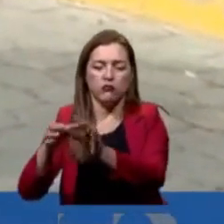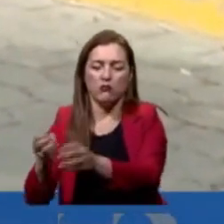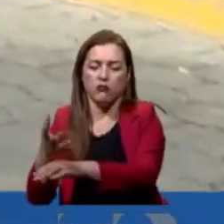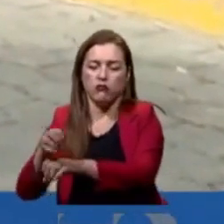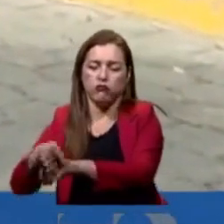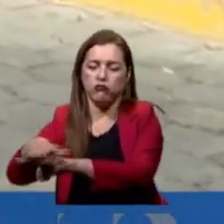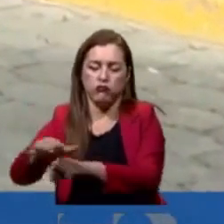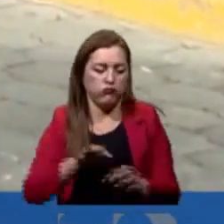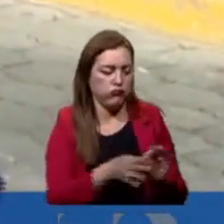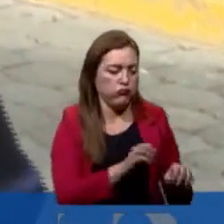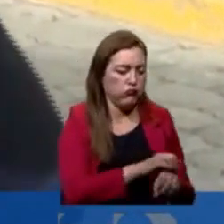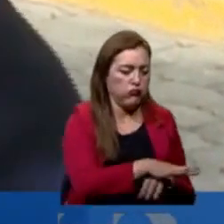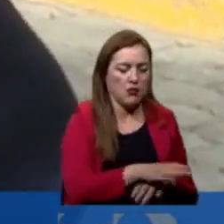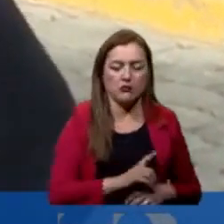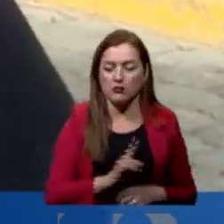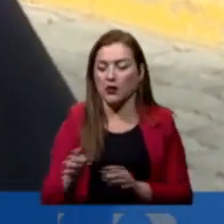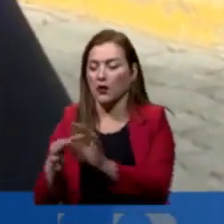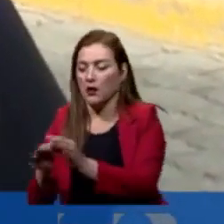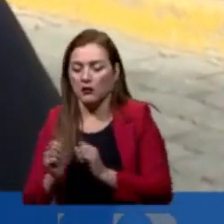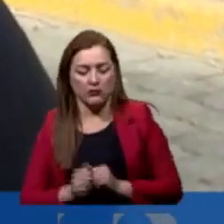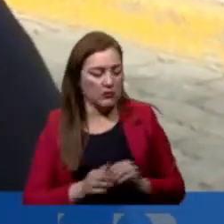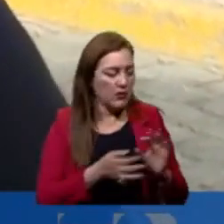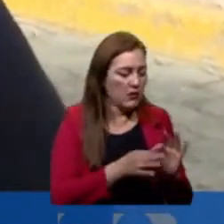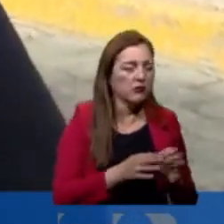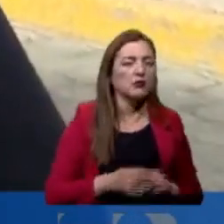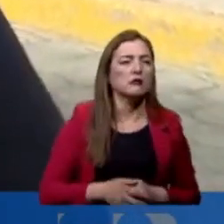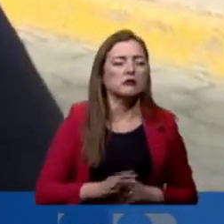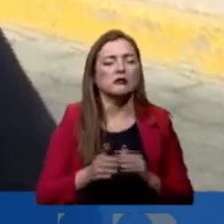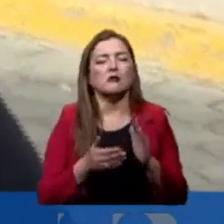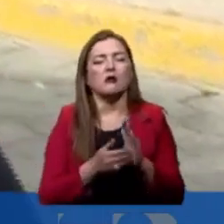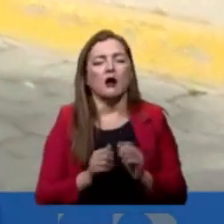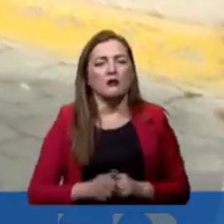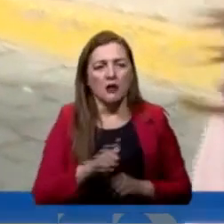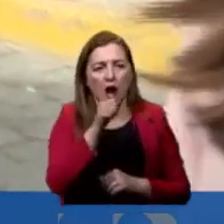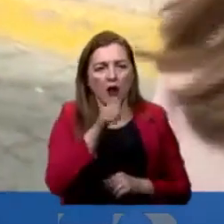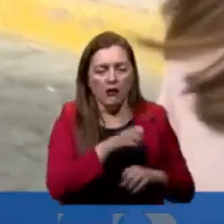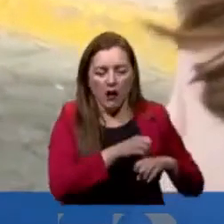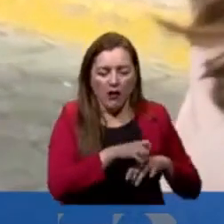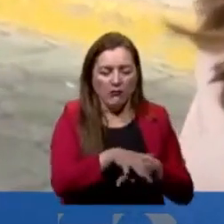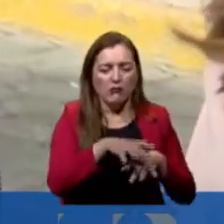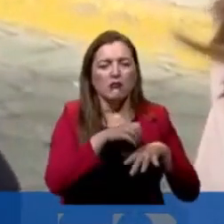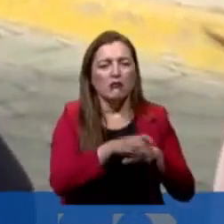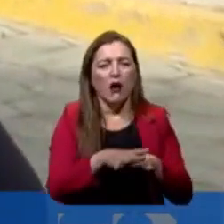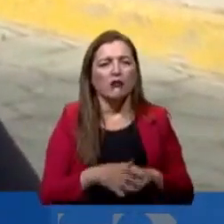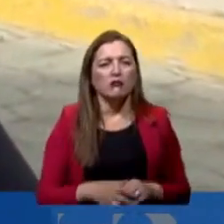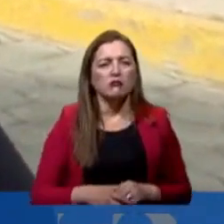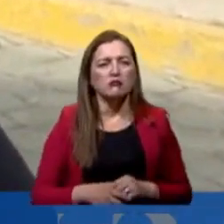una fuga acá que ya la enmendaron. Y ahora, como ven otra vez, es por la fuerza del agua que aquí hay bastante